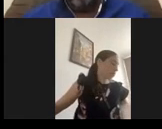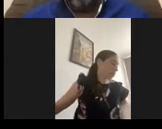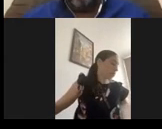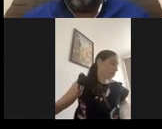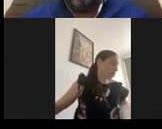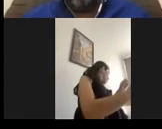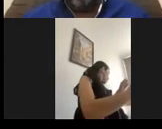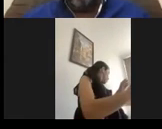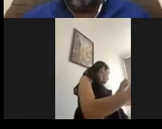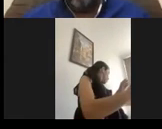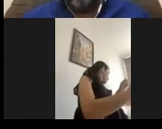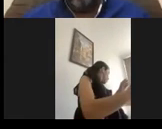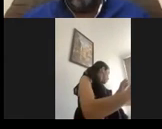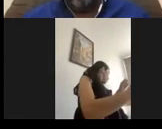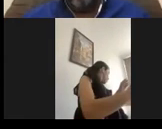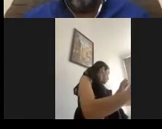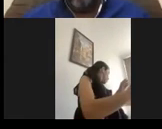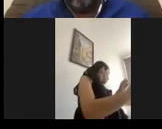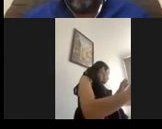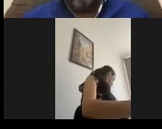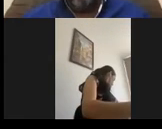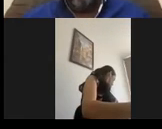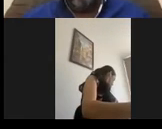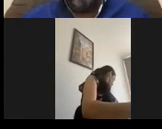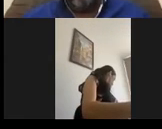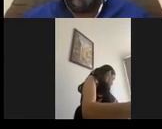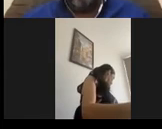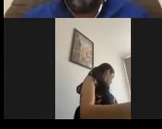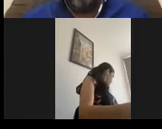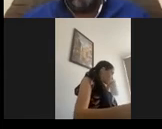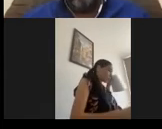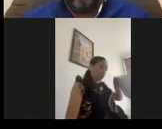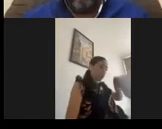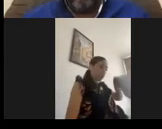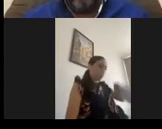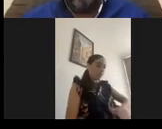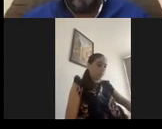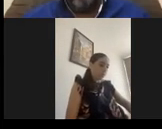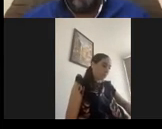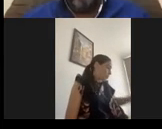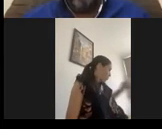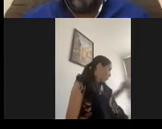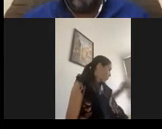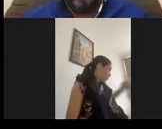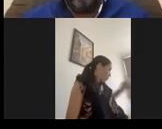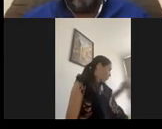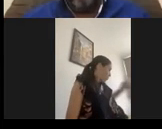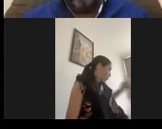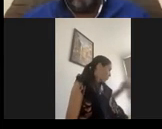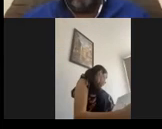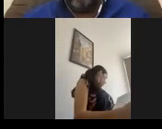necesidad para el tránsito vehicular, que incluso hasta lo obstaculizan porque están, pues no son las condiciones aptas